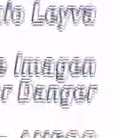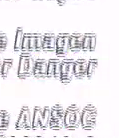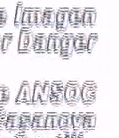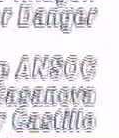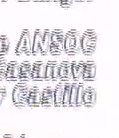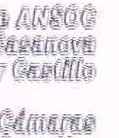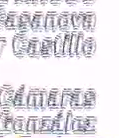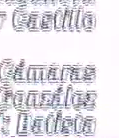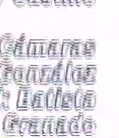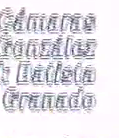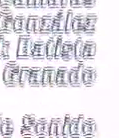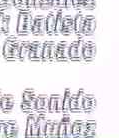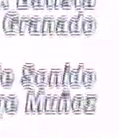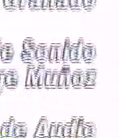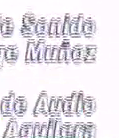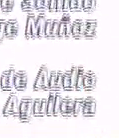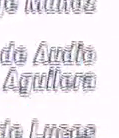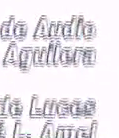¡Gracias!